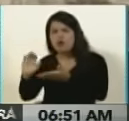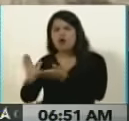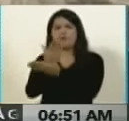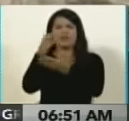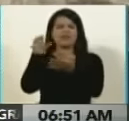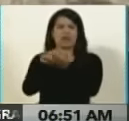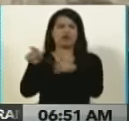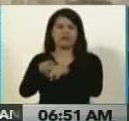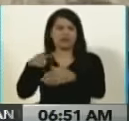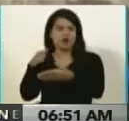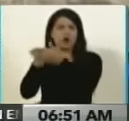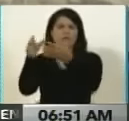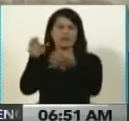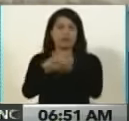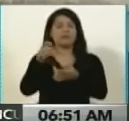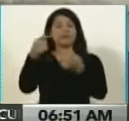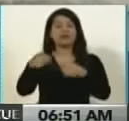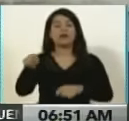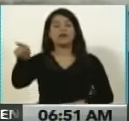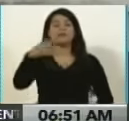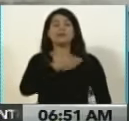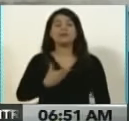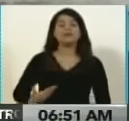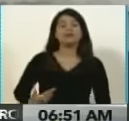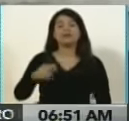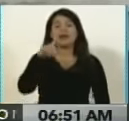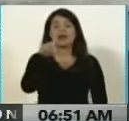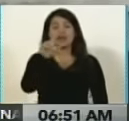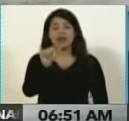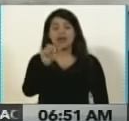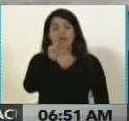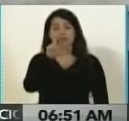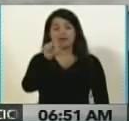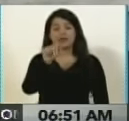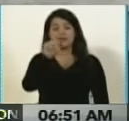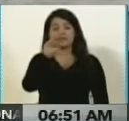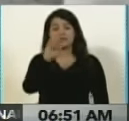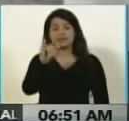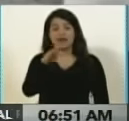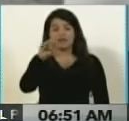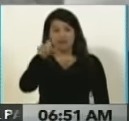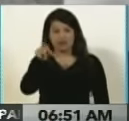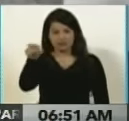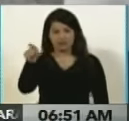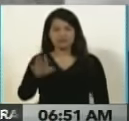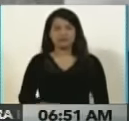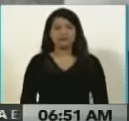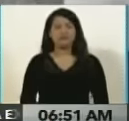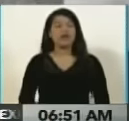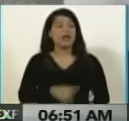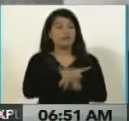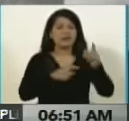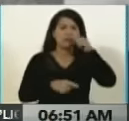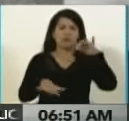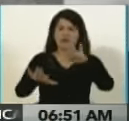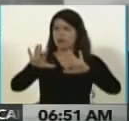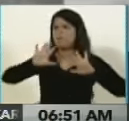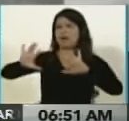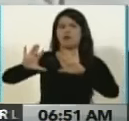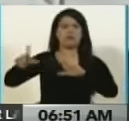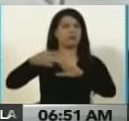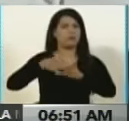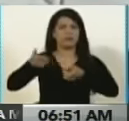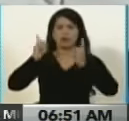derrocar al presidente Larrazábal. Y ese golpe de Estado se para en la calle. Si la gente,